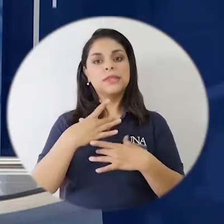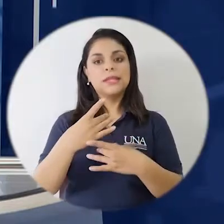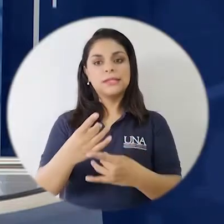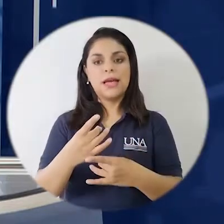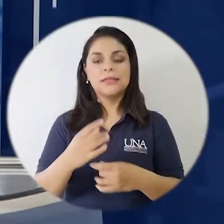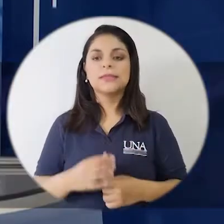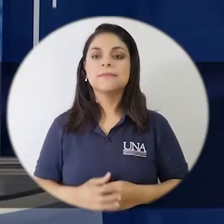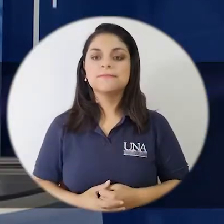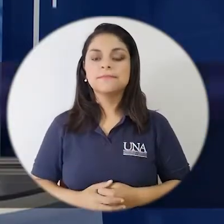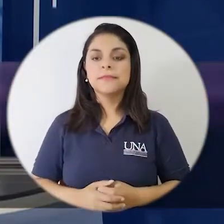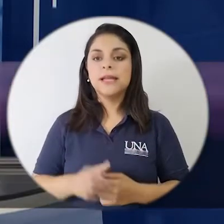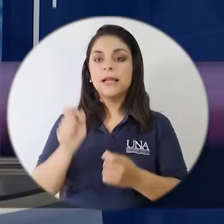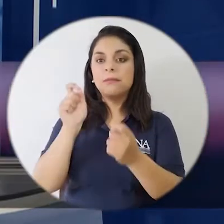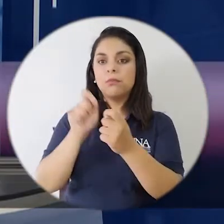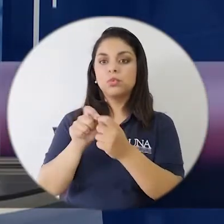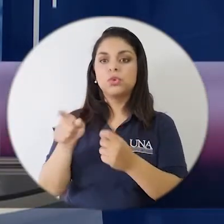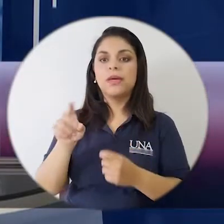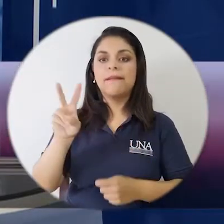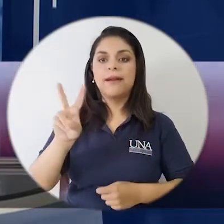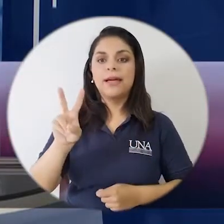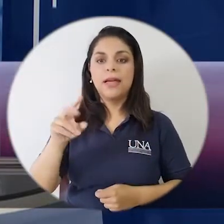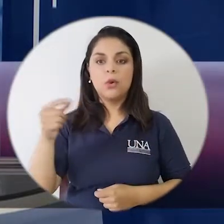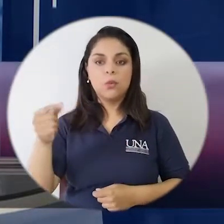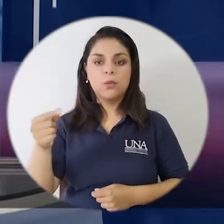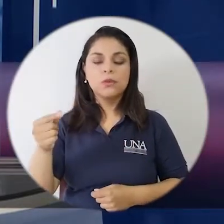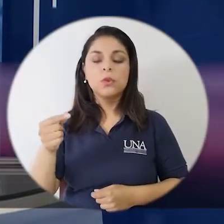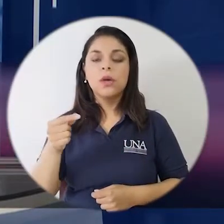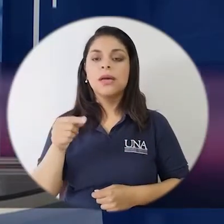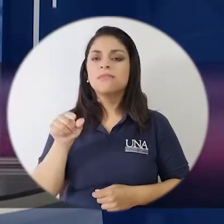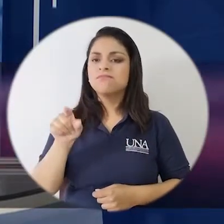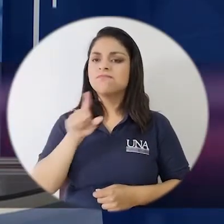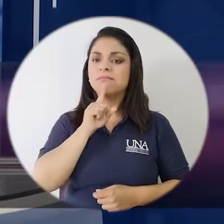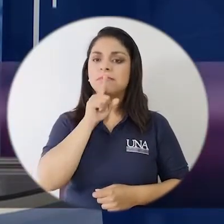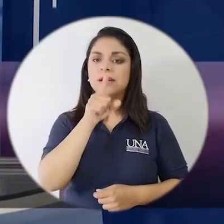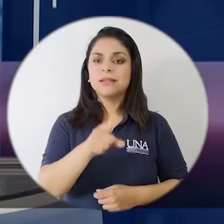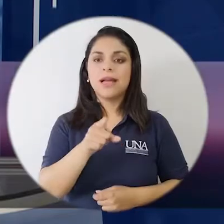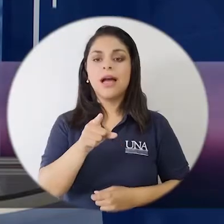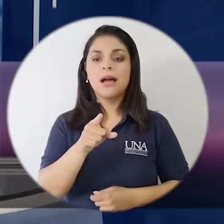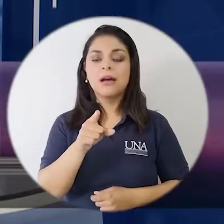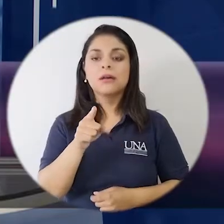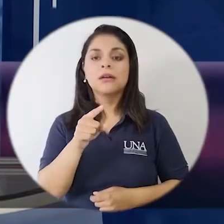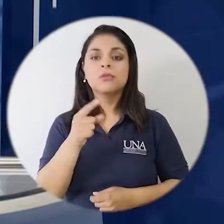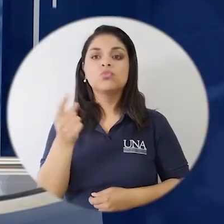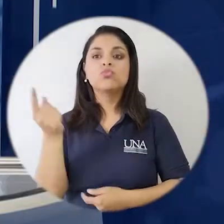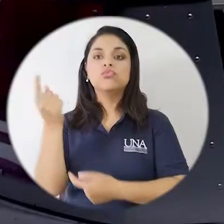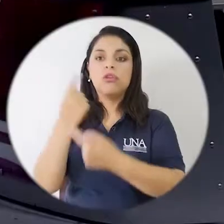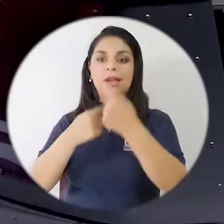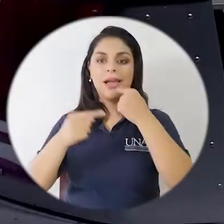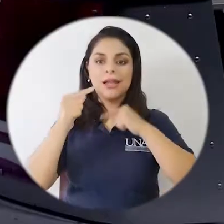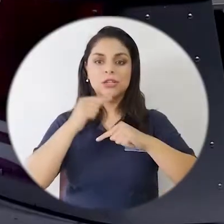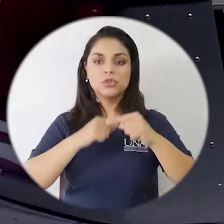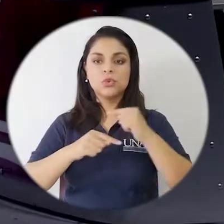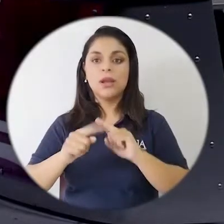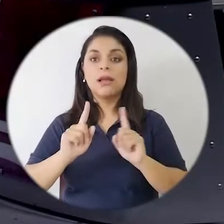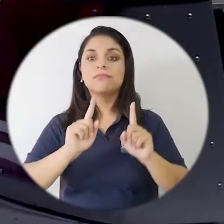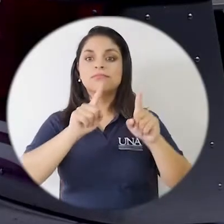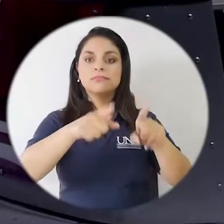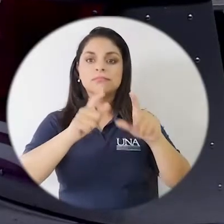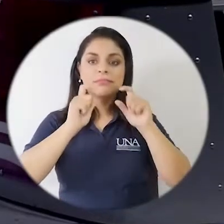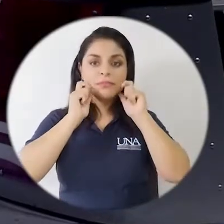Muy interesante el punto de Valeria Gudiño. Definitivamente habrá un regreso a la